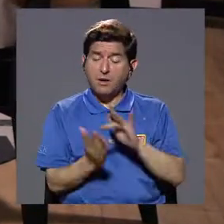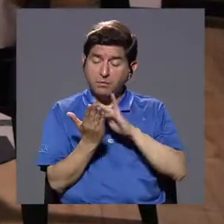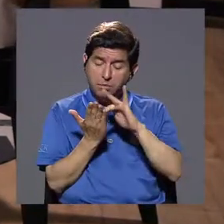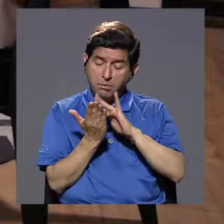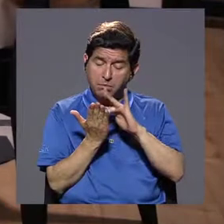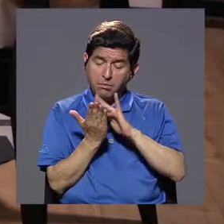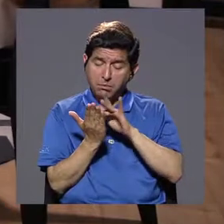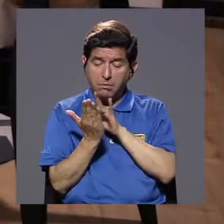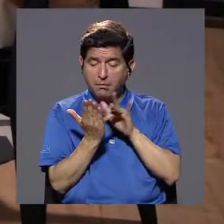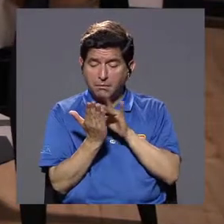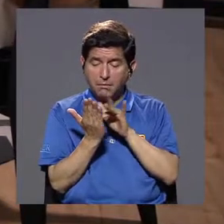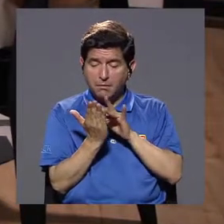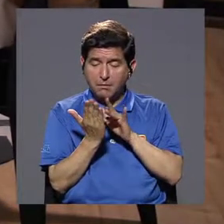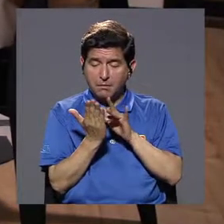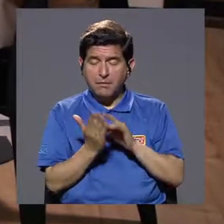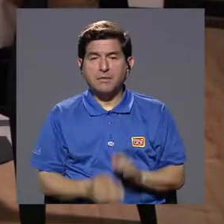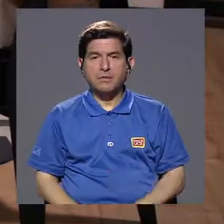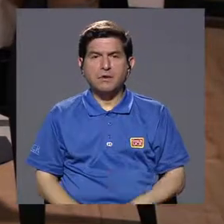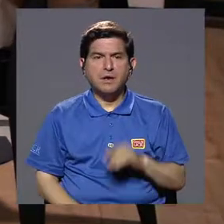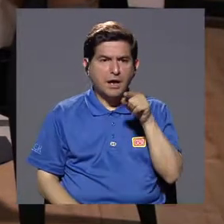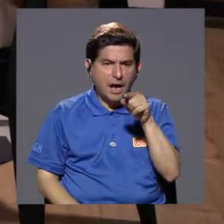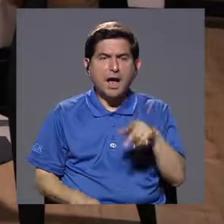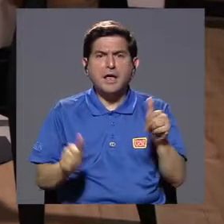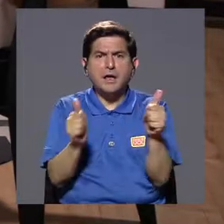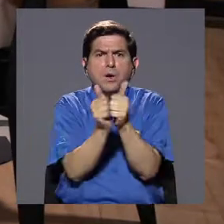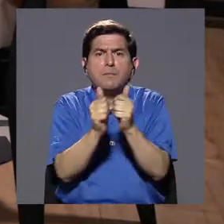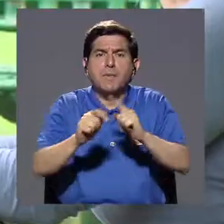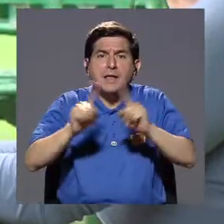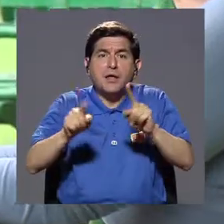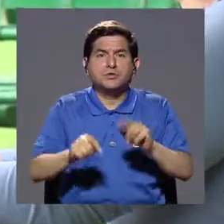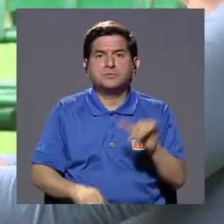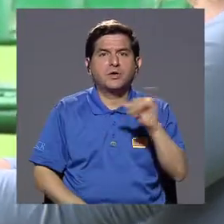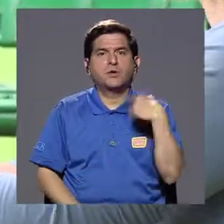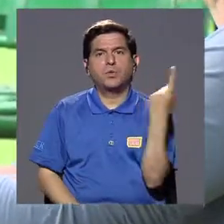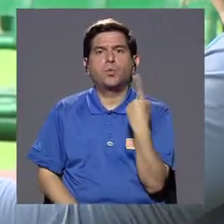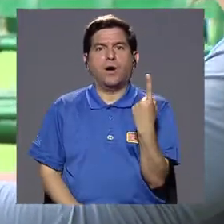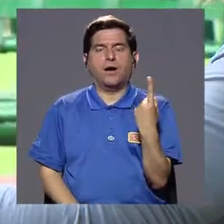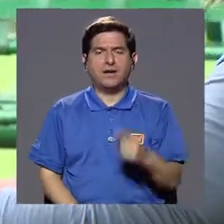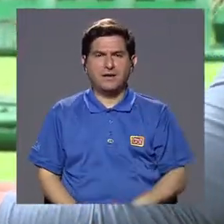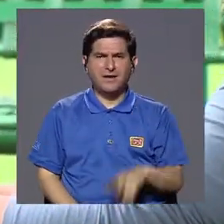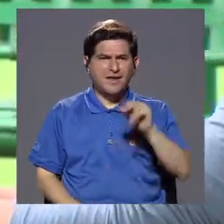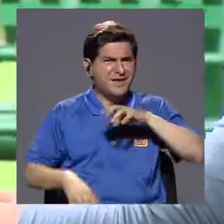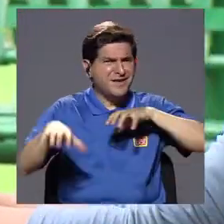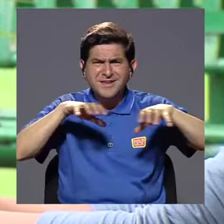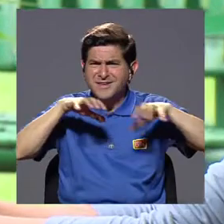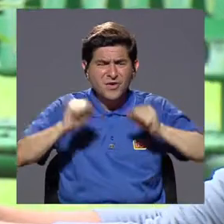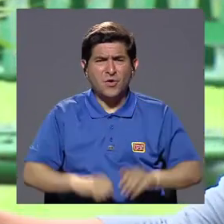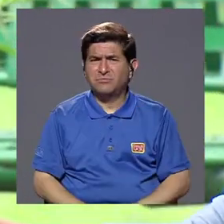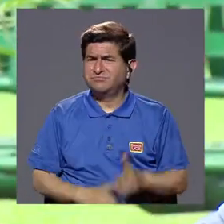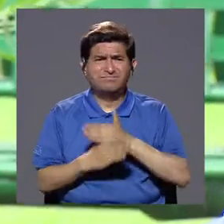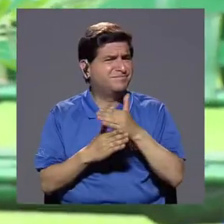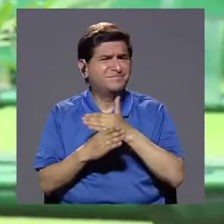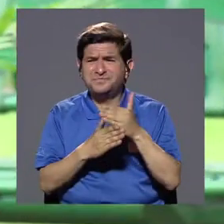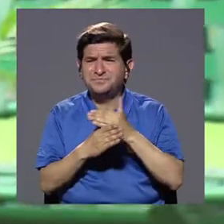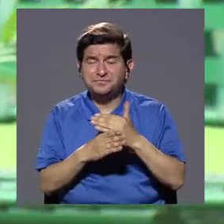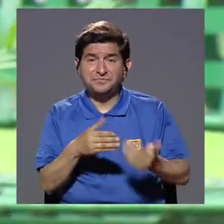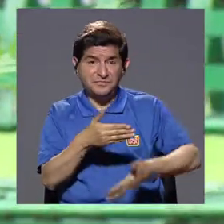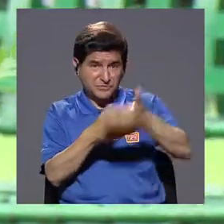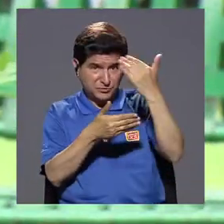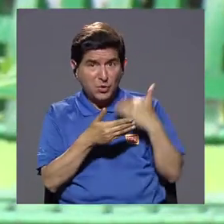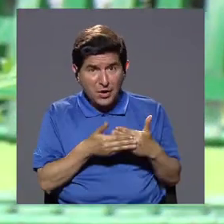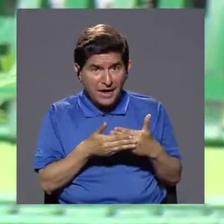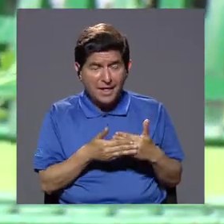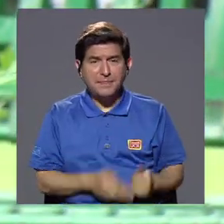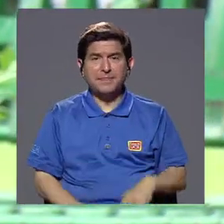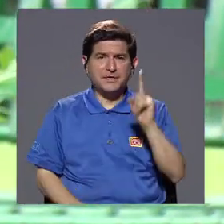sus celulares en distintas aplicaciones la acompaña estando acompañados pero estando solos y sin movilizarse sin compartir lo que